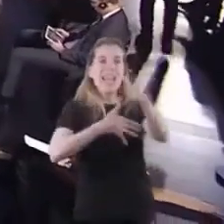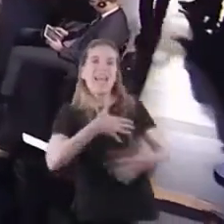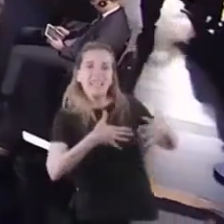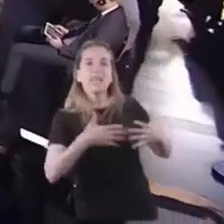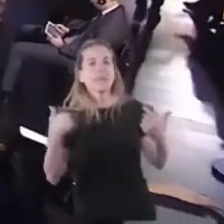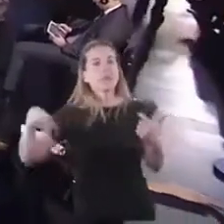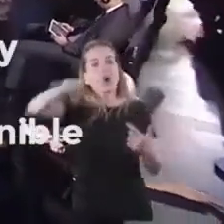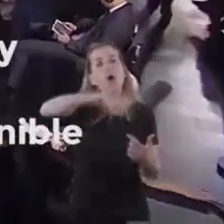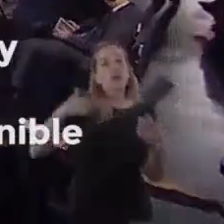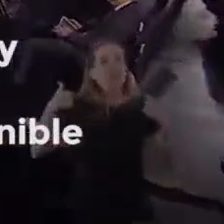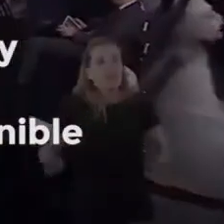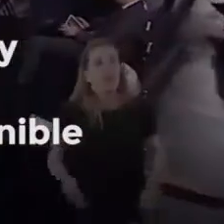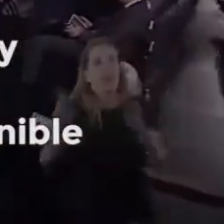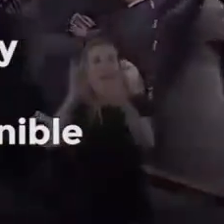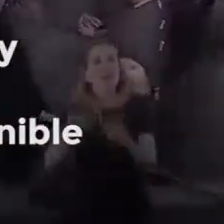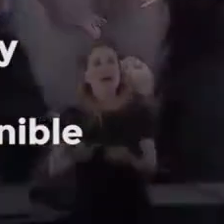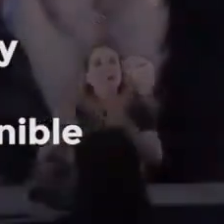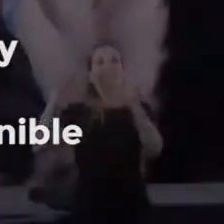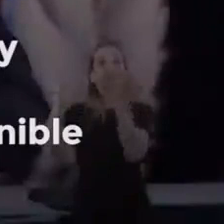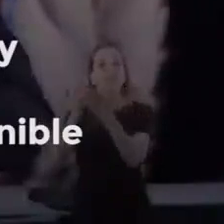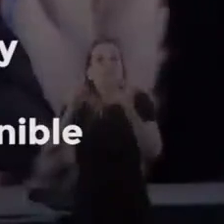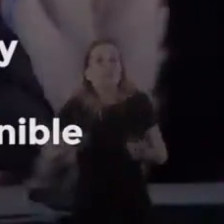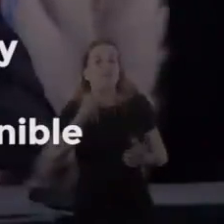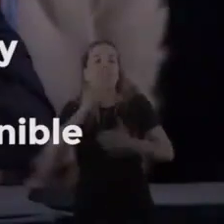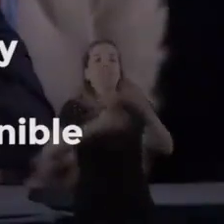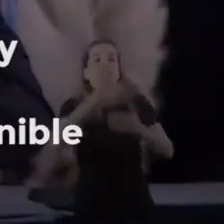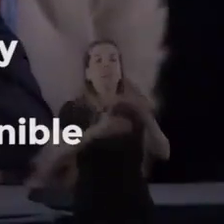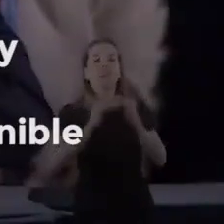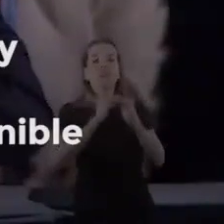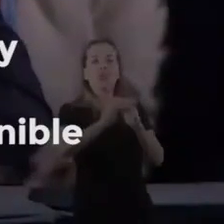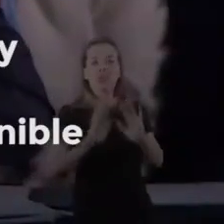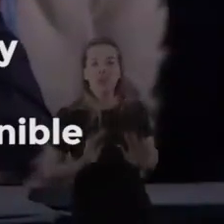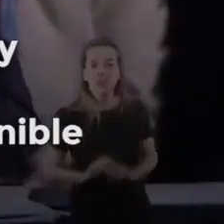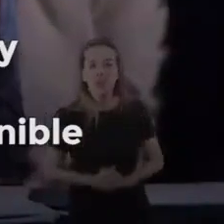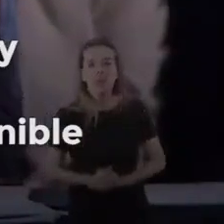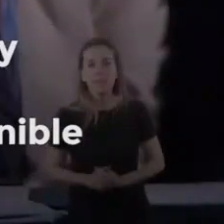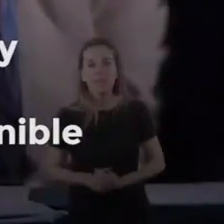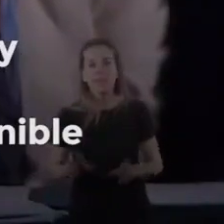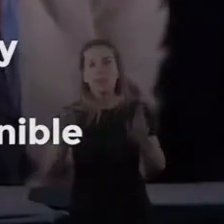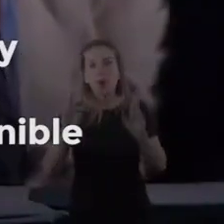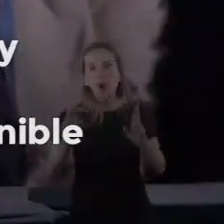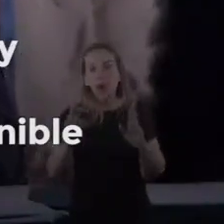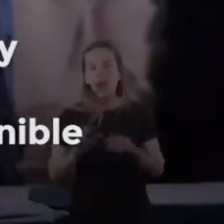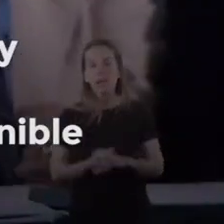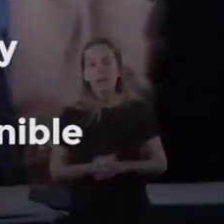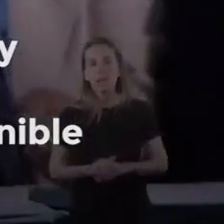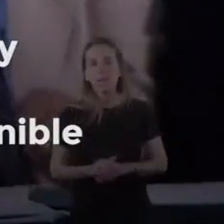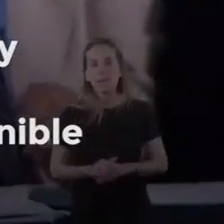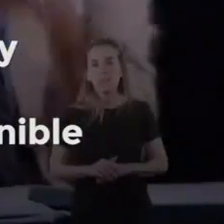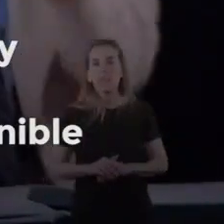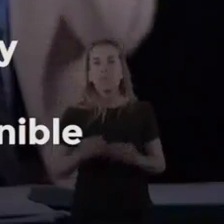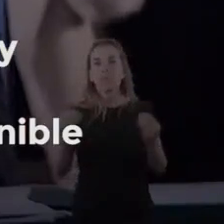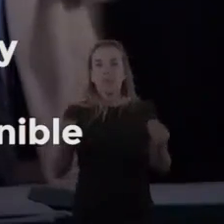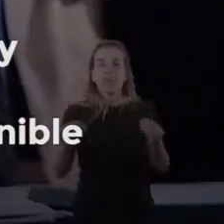en el mundo y de un desarrollo sostenible, esperando que en el próximo